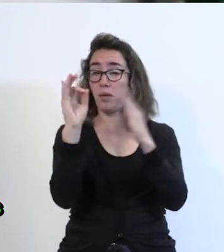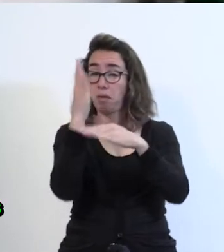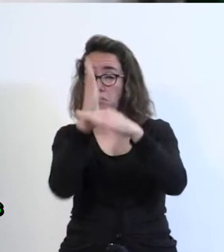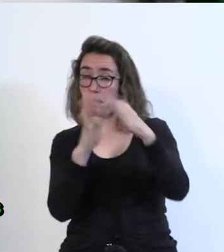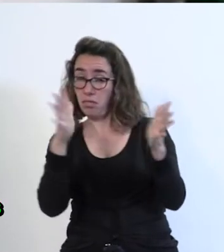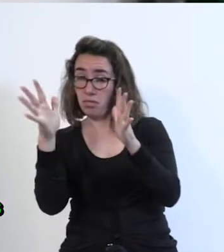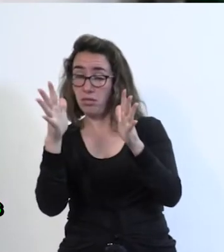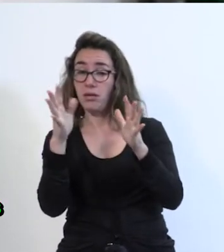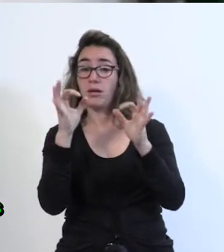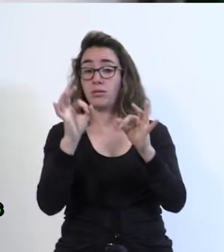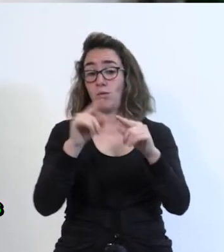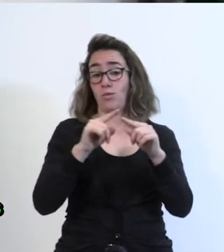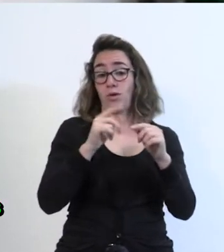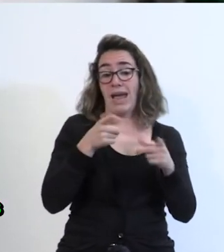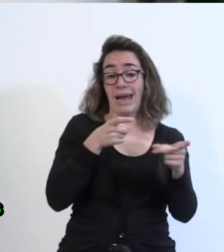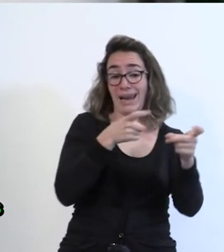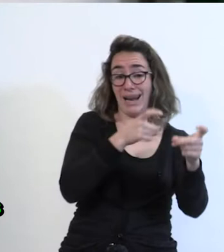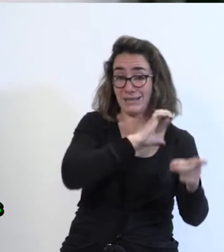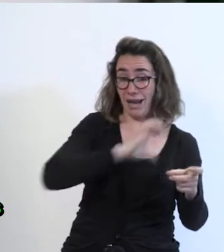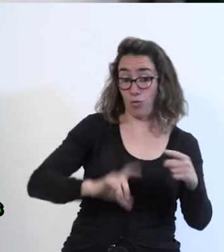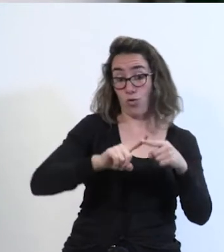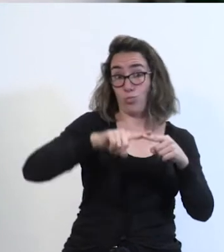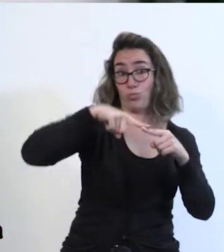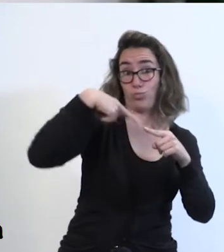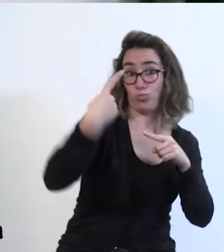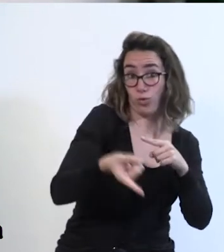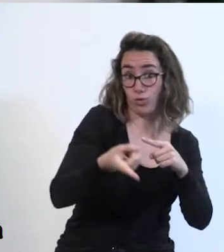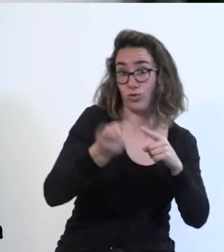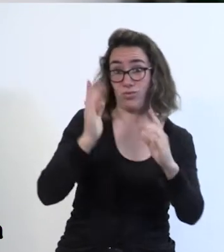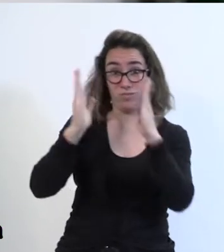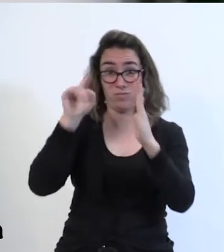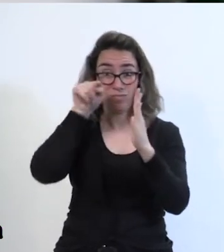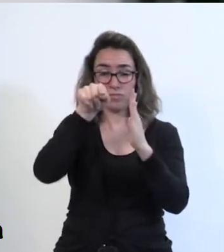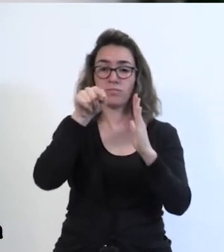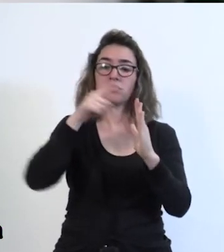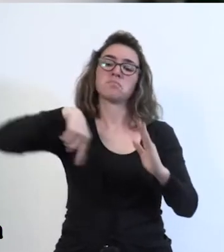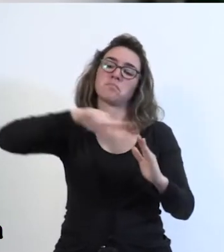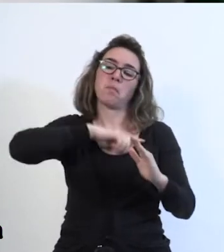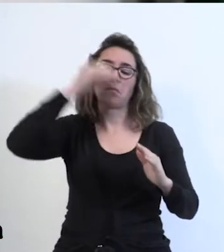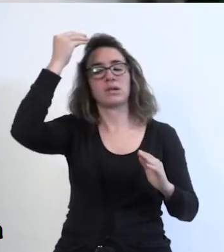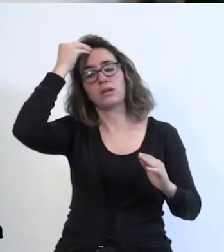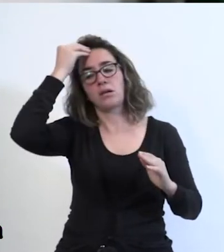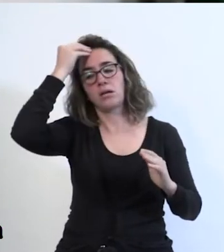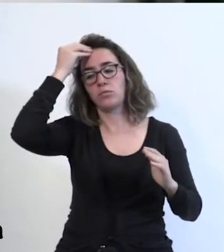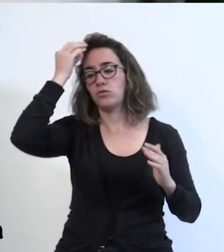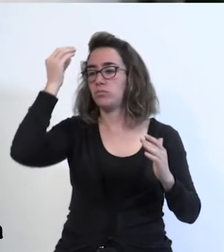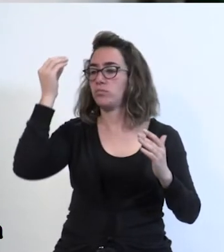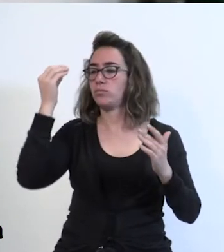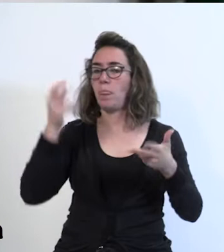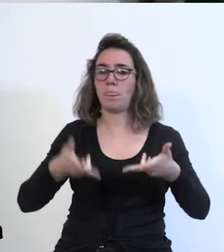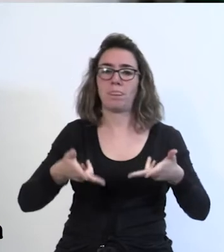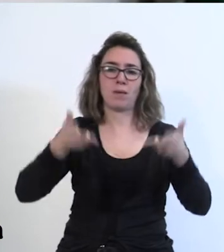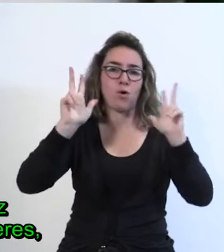en los primeros años de la posguerra salvadoreña, cuando creíamos que la